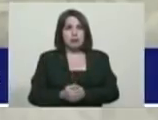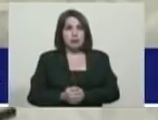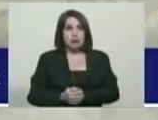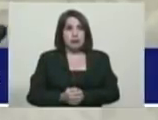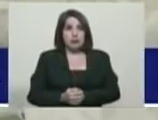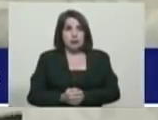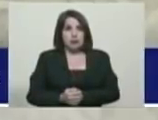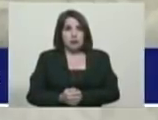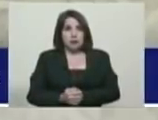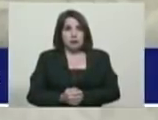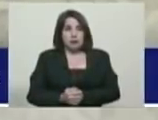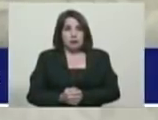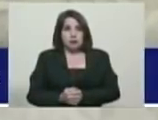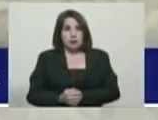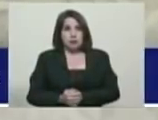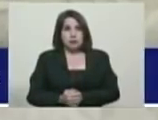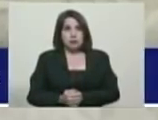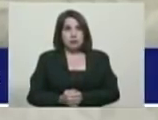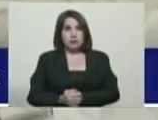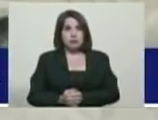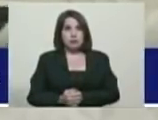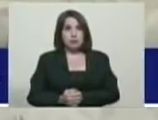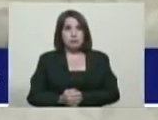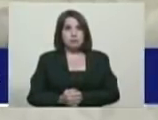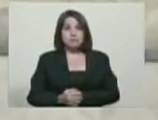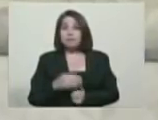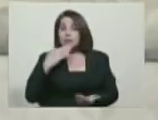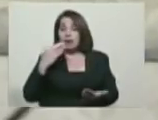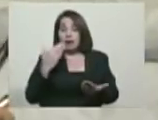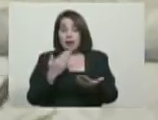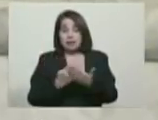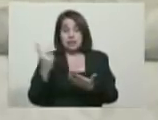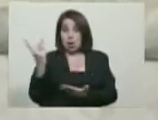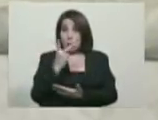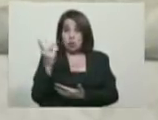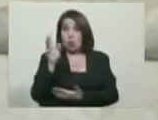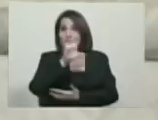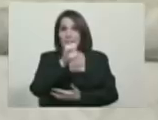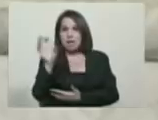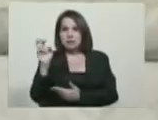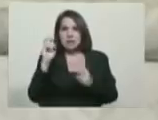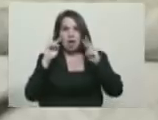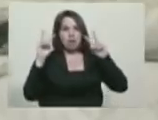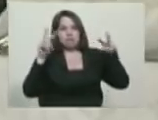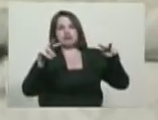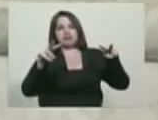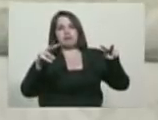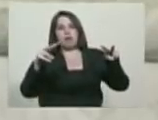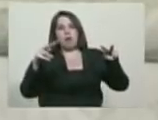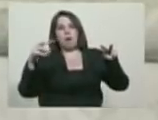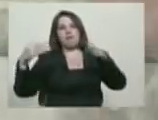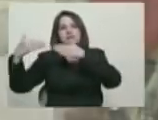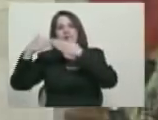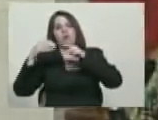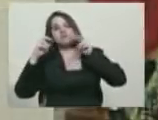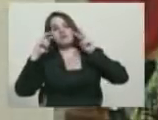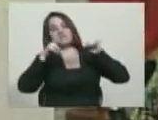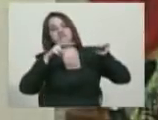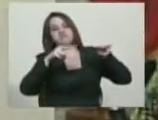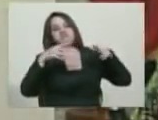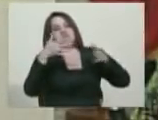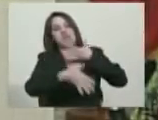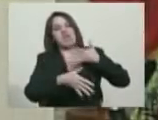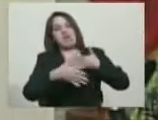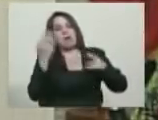presidentes. Tanto Venezuela como Turquía son dos naciones hoy en la mira de Estados Unidos, sancionadas estas dos